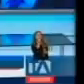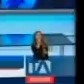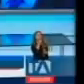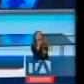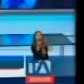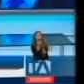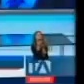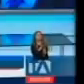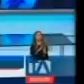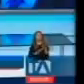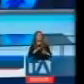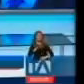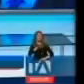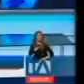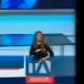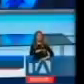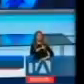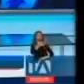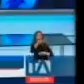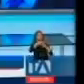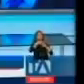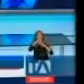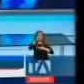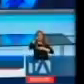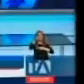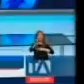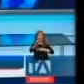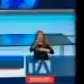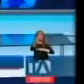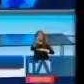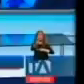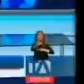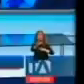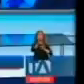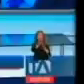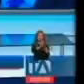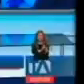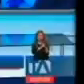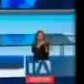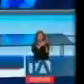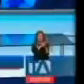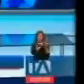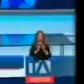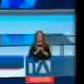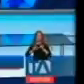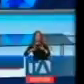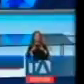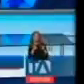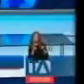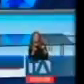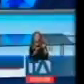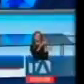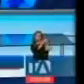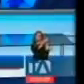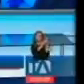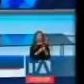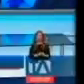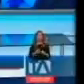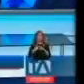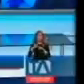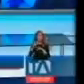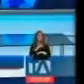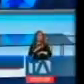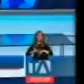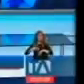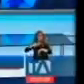Suramericanas, UNASUR. El presidente Lenín Moreno viajará a Chile a una reunión con varios jefes de Estado que apoyan la iniciativa. Al